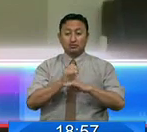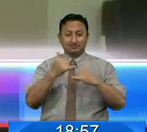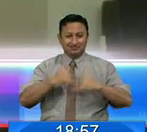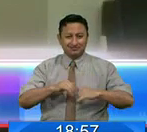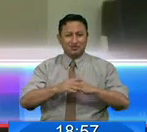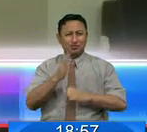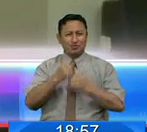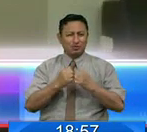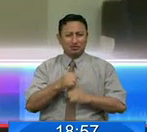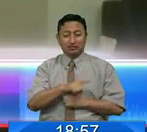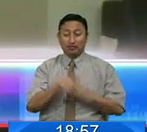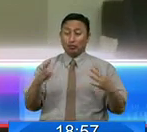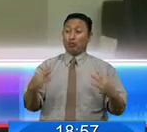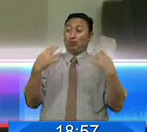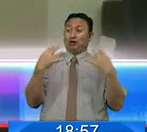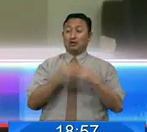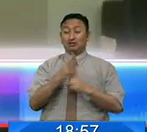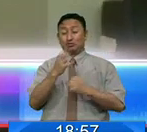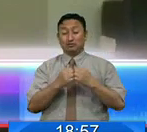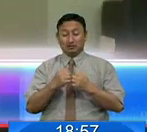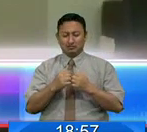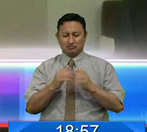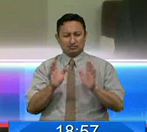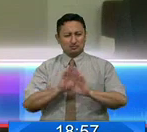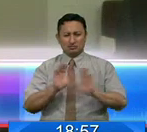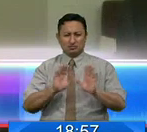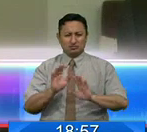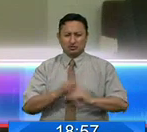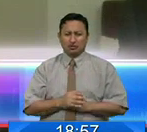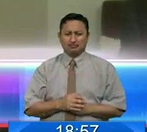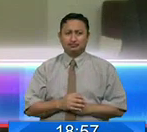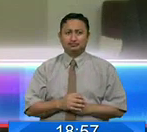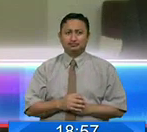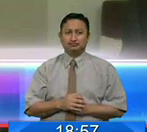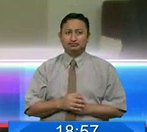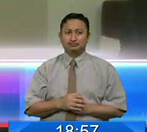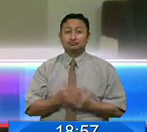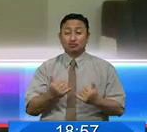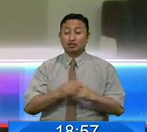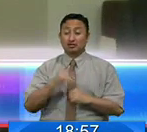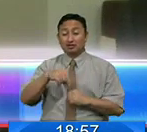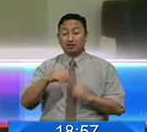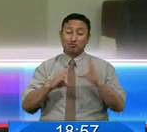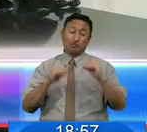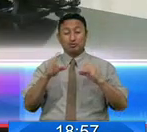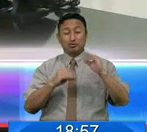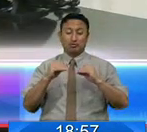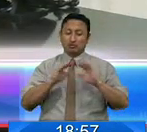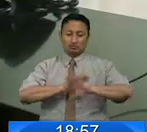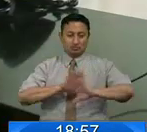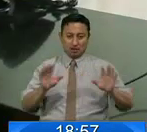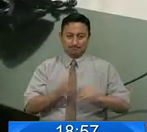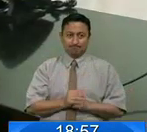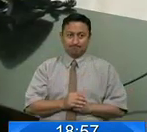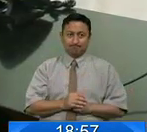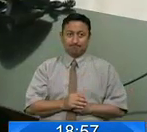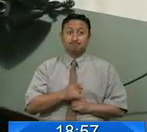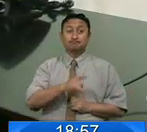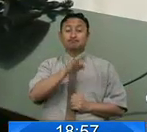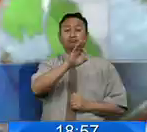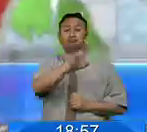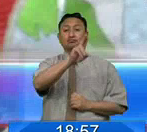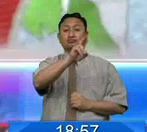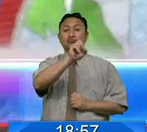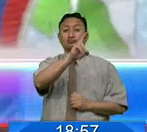para temas de souza o estos dimes y diretes que sucedieron en el pasado por su parte el senado carlos